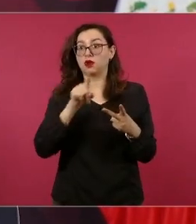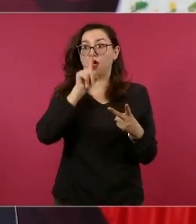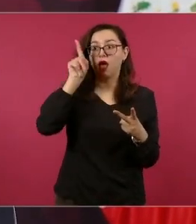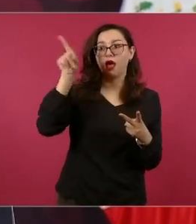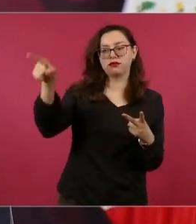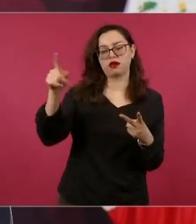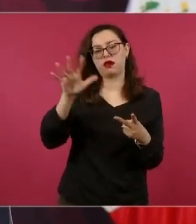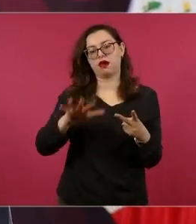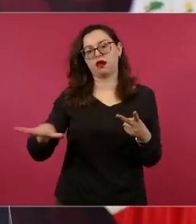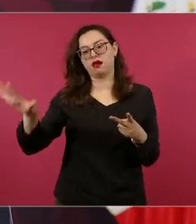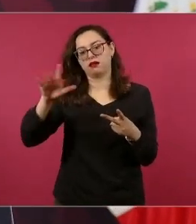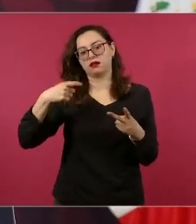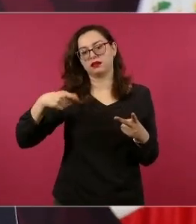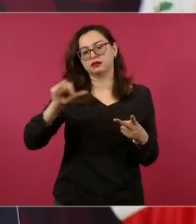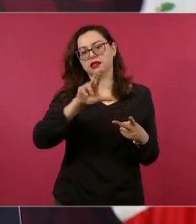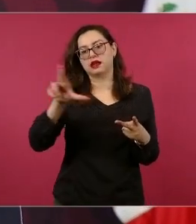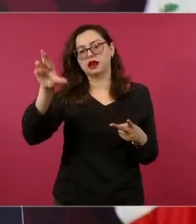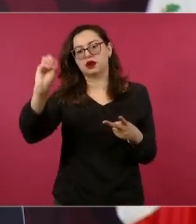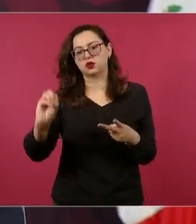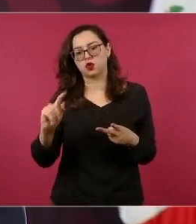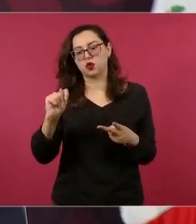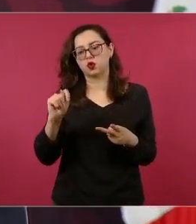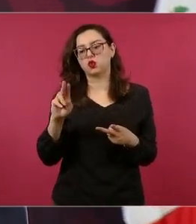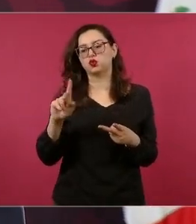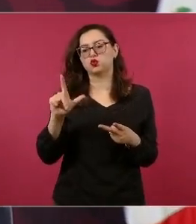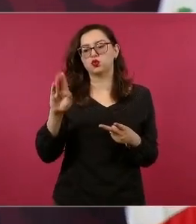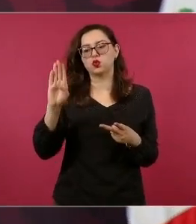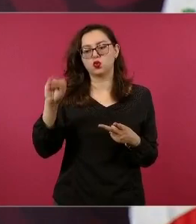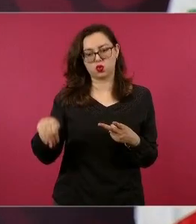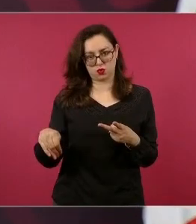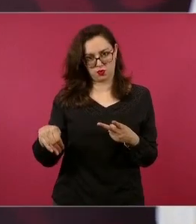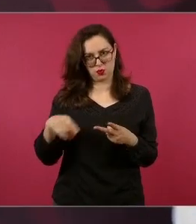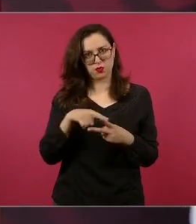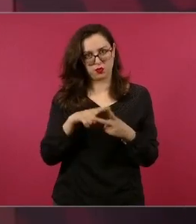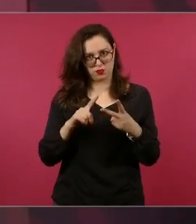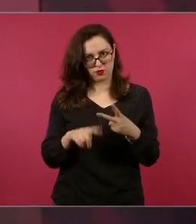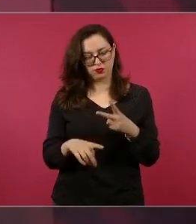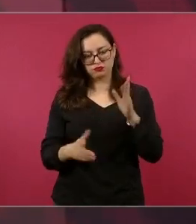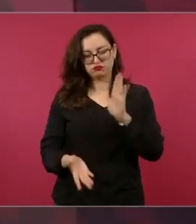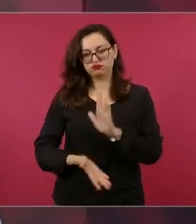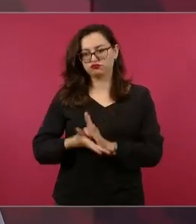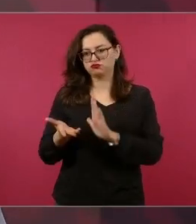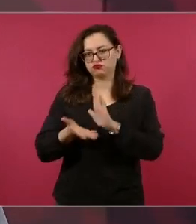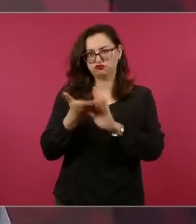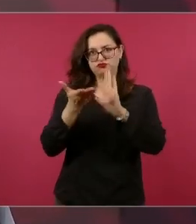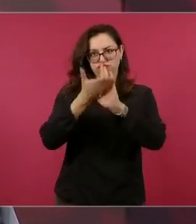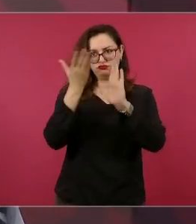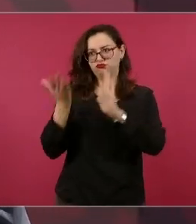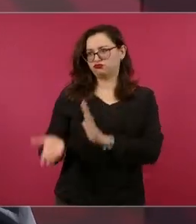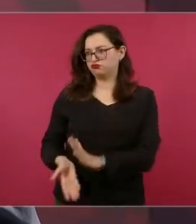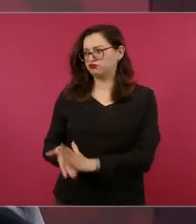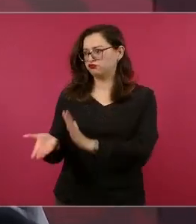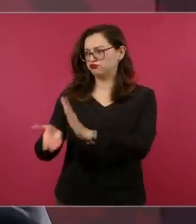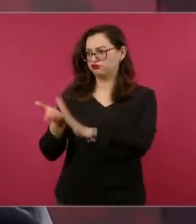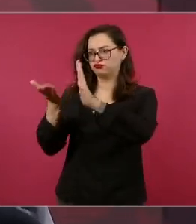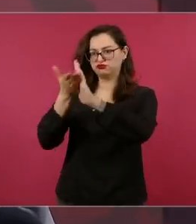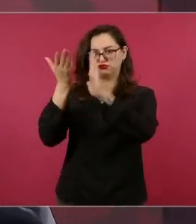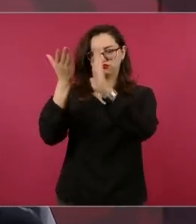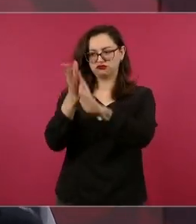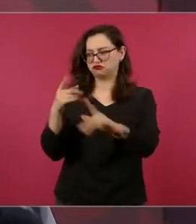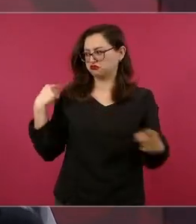Tulum, Quintana Roo. Entonces, para que se